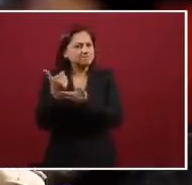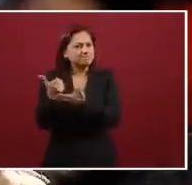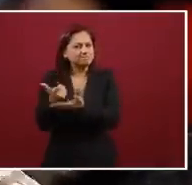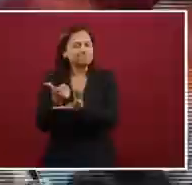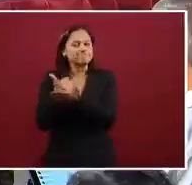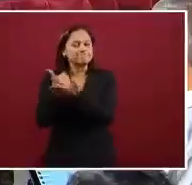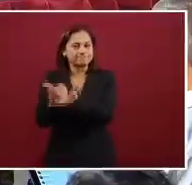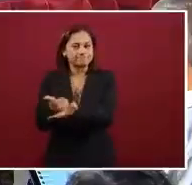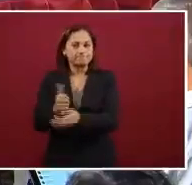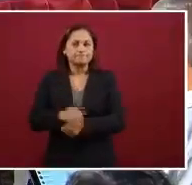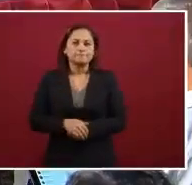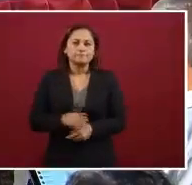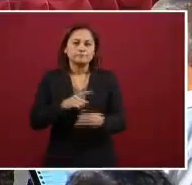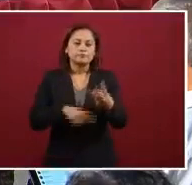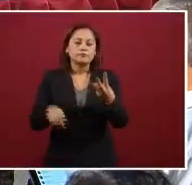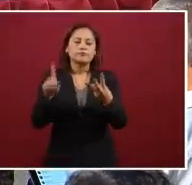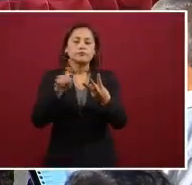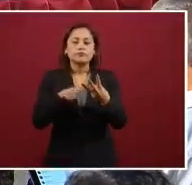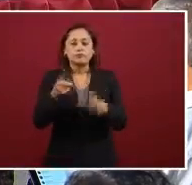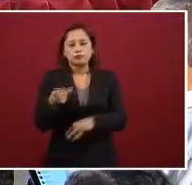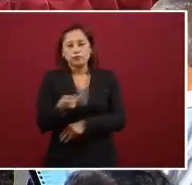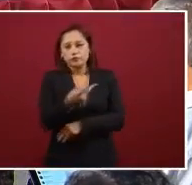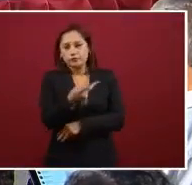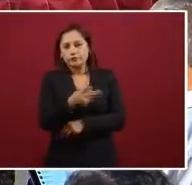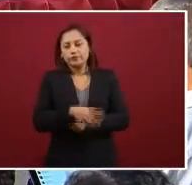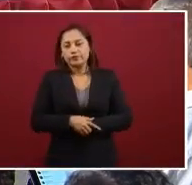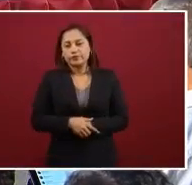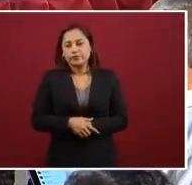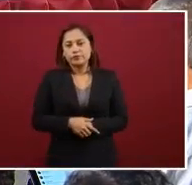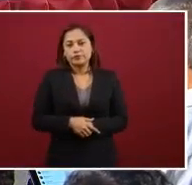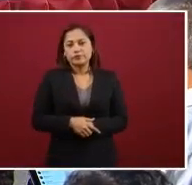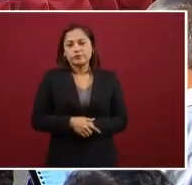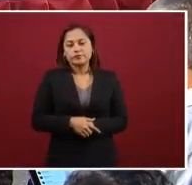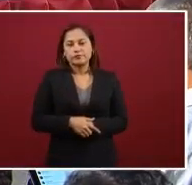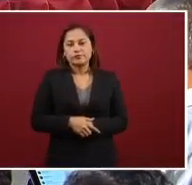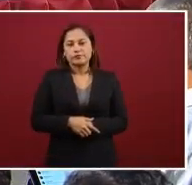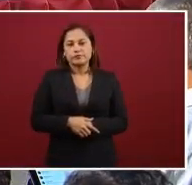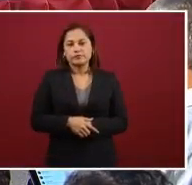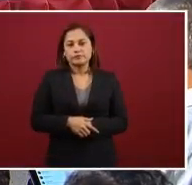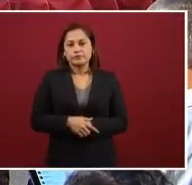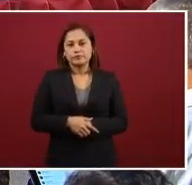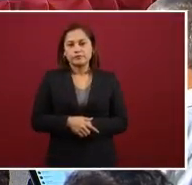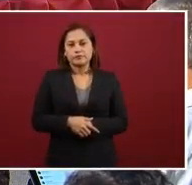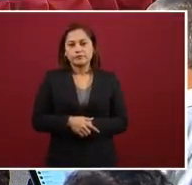Tres, ¿hay modo de que exista